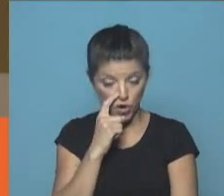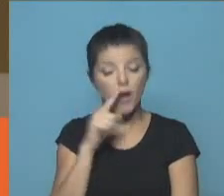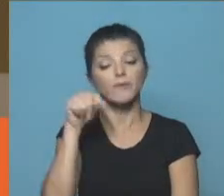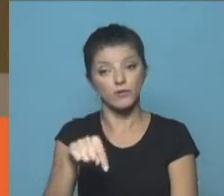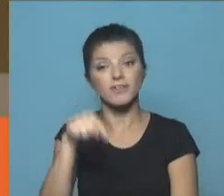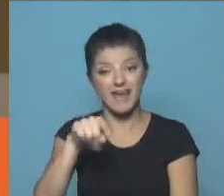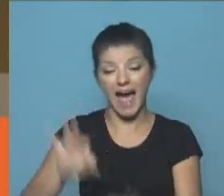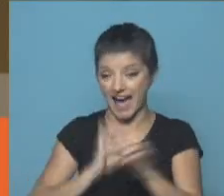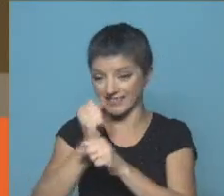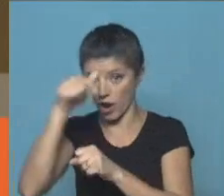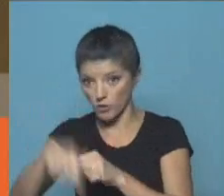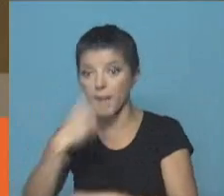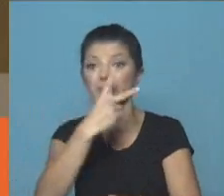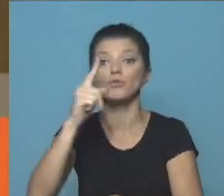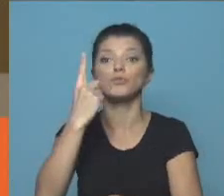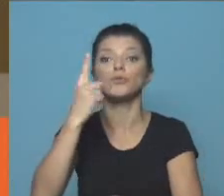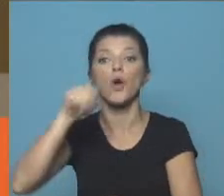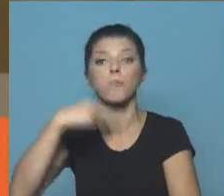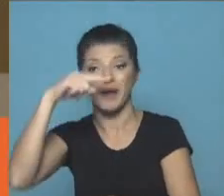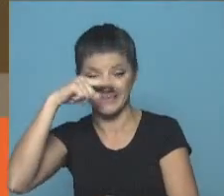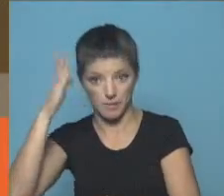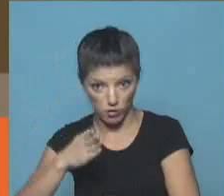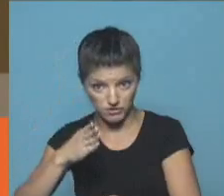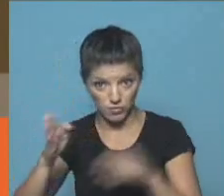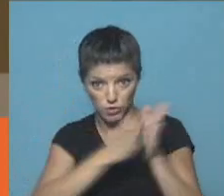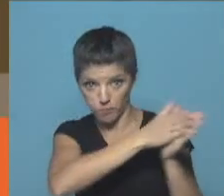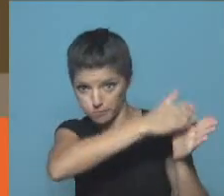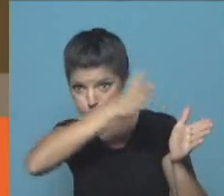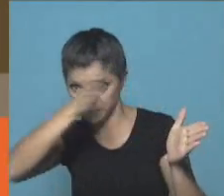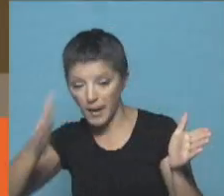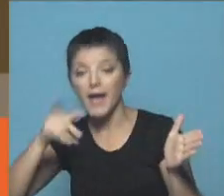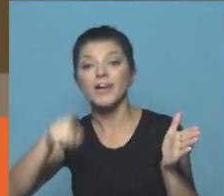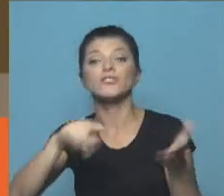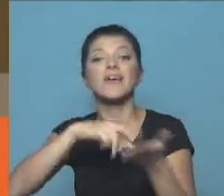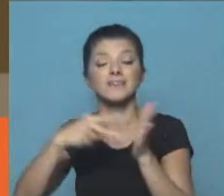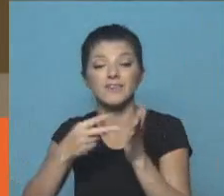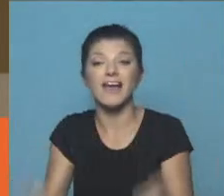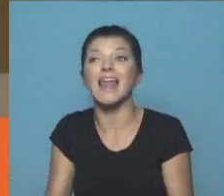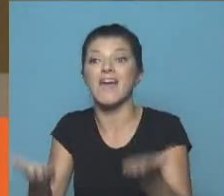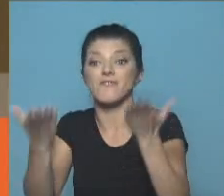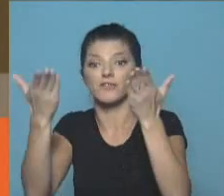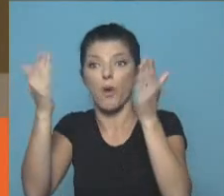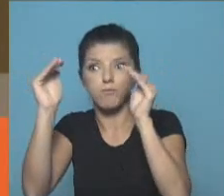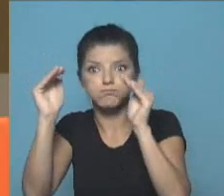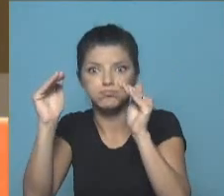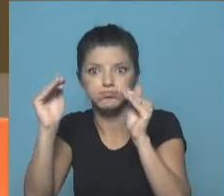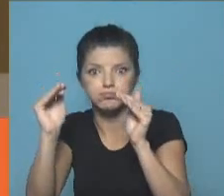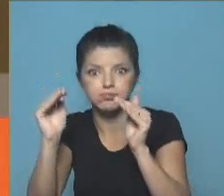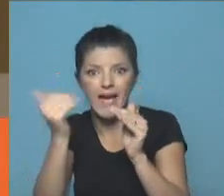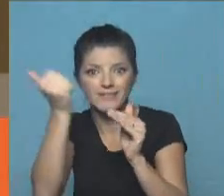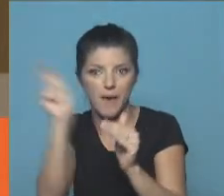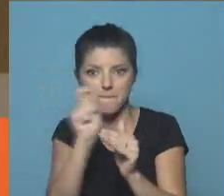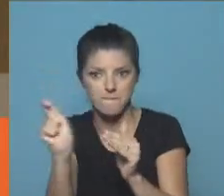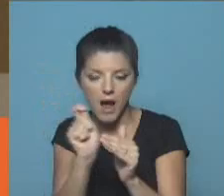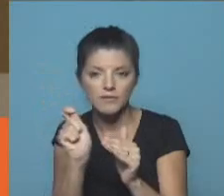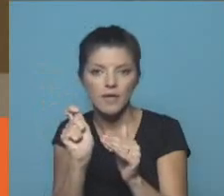en 21,7%. Es decir, que hemos tenido un proceso de desinflación muy, muy significativo en estos primeros 6 meses de año, que ha reducido la